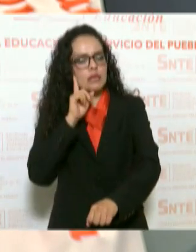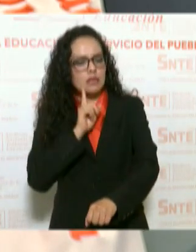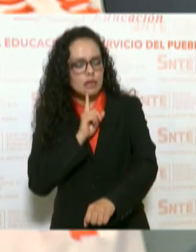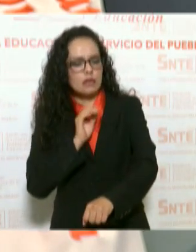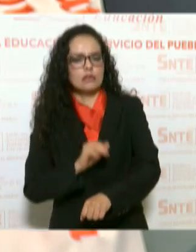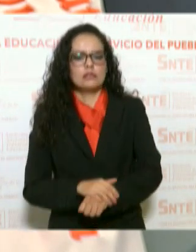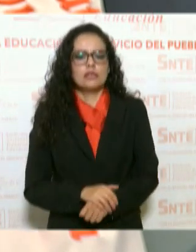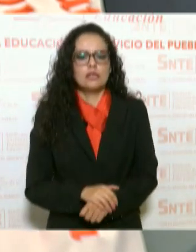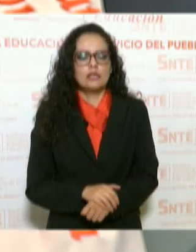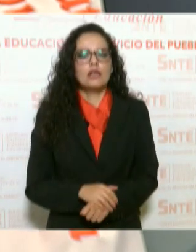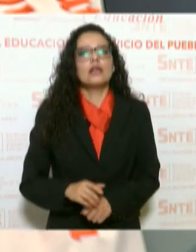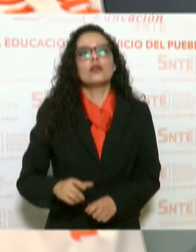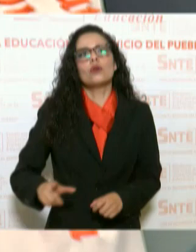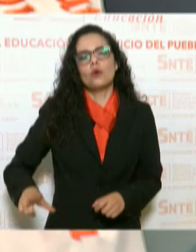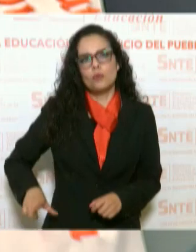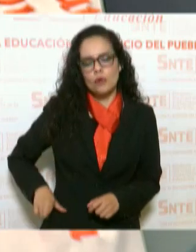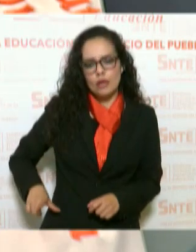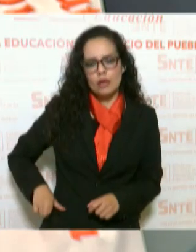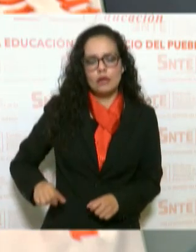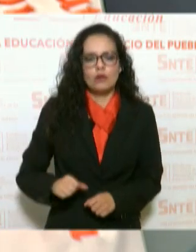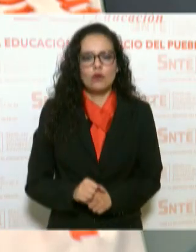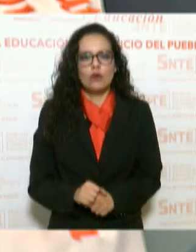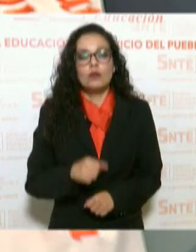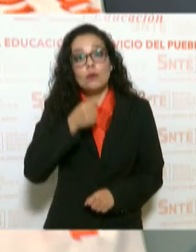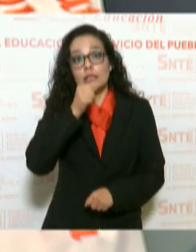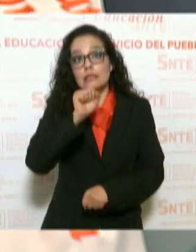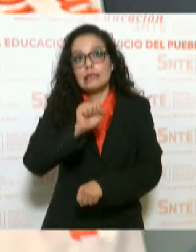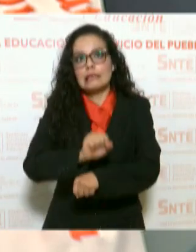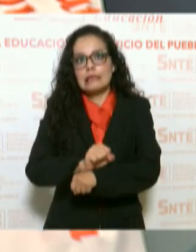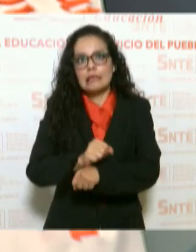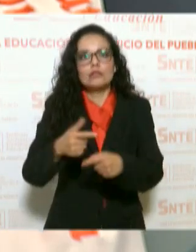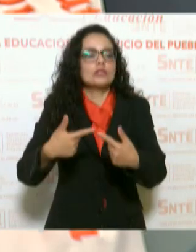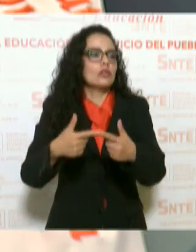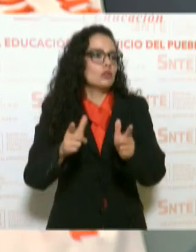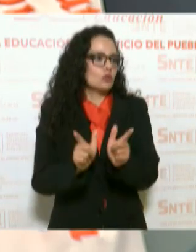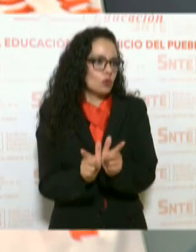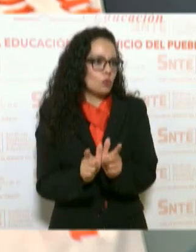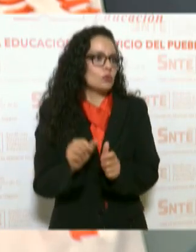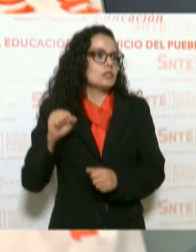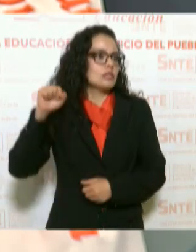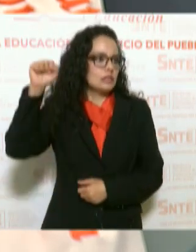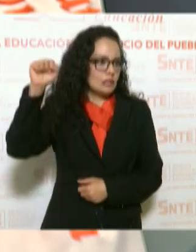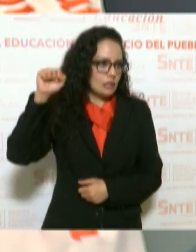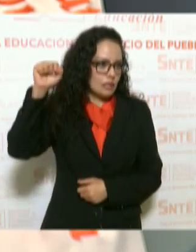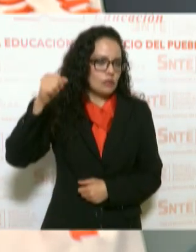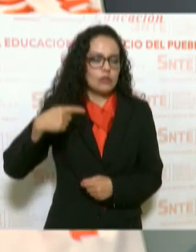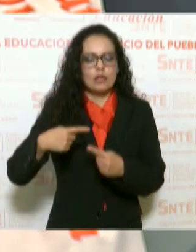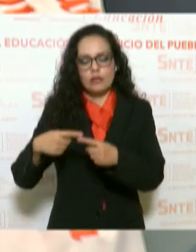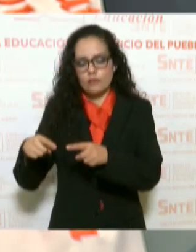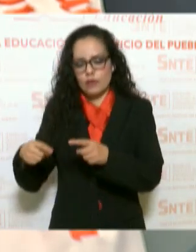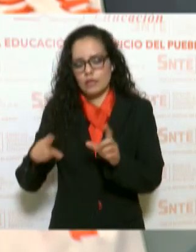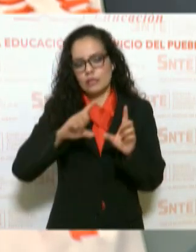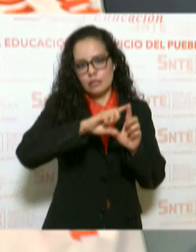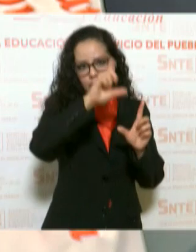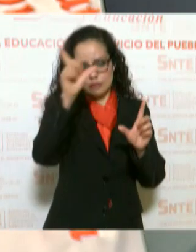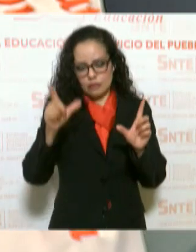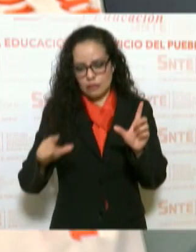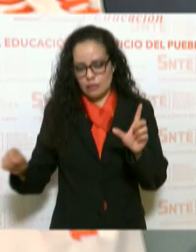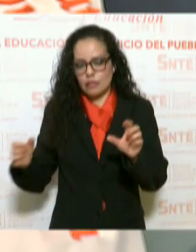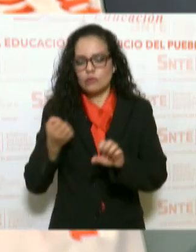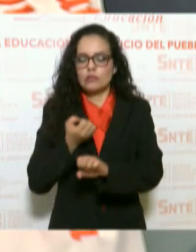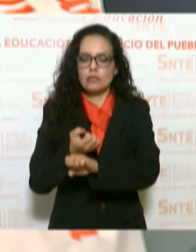sindicato, así como secretarios generales de las secciones sindicales del país, muy